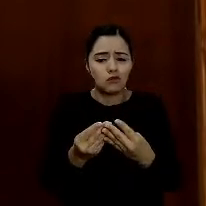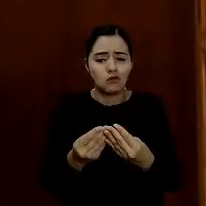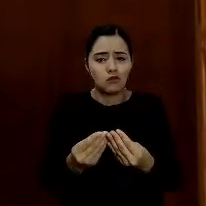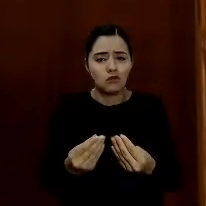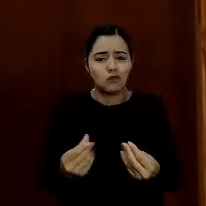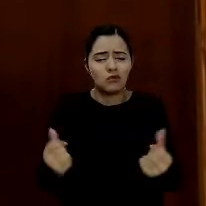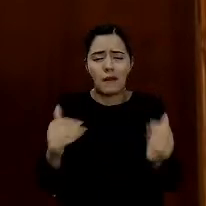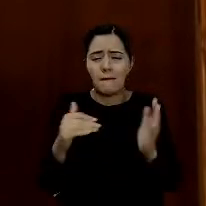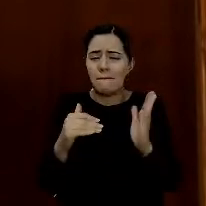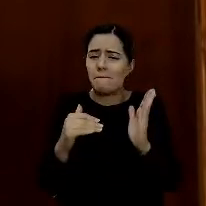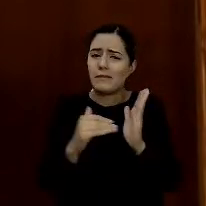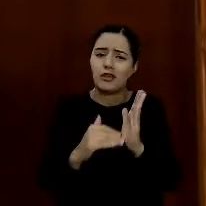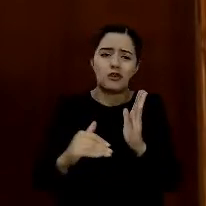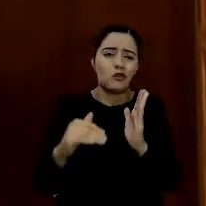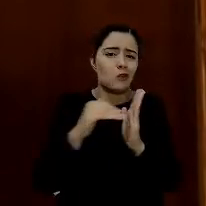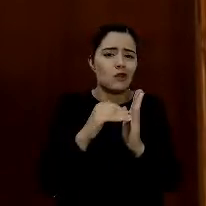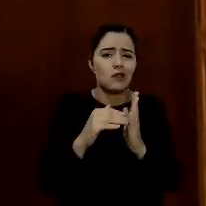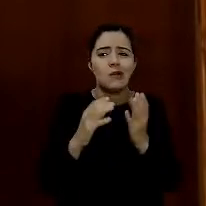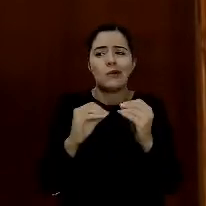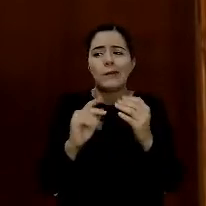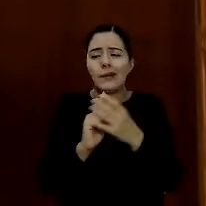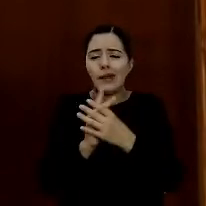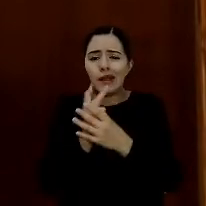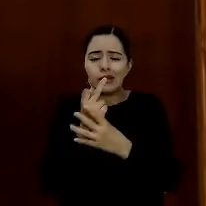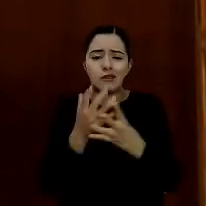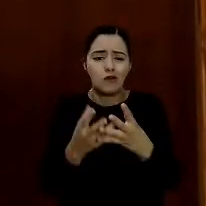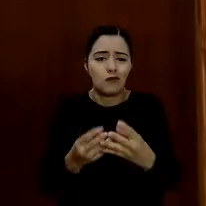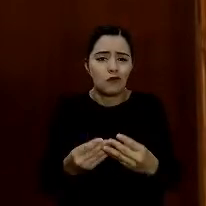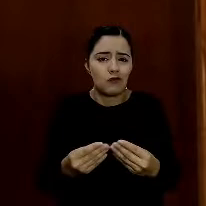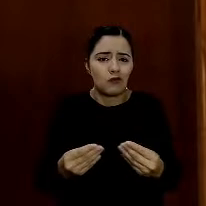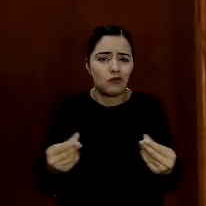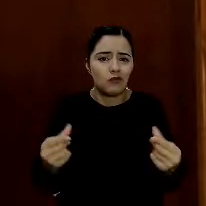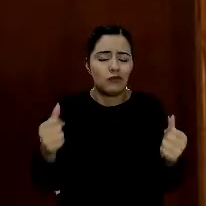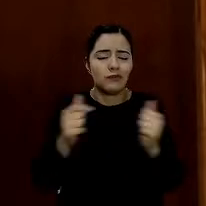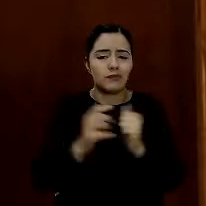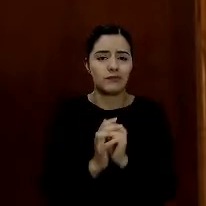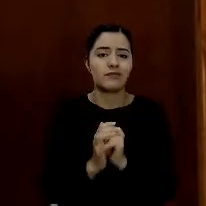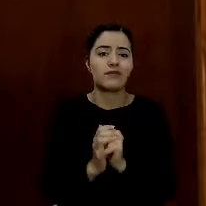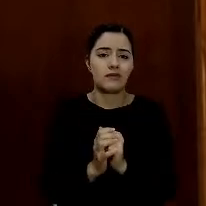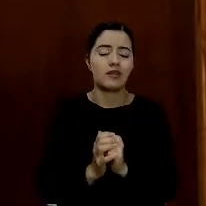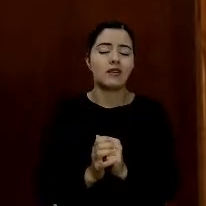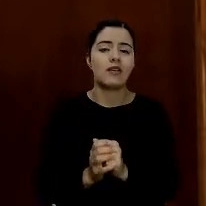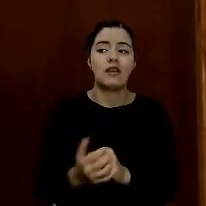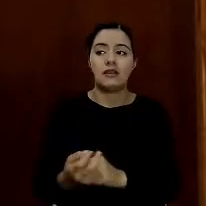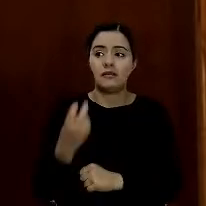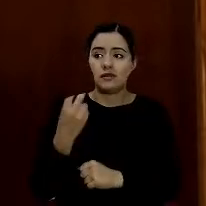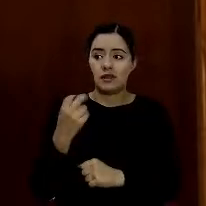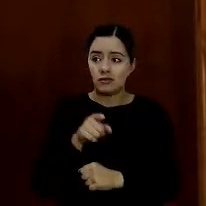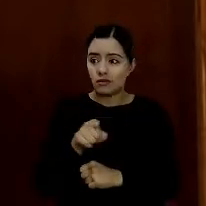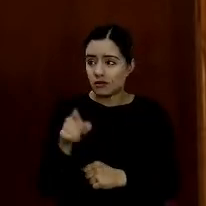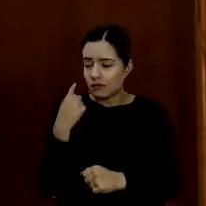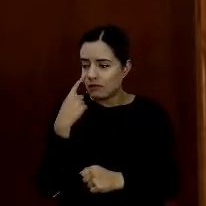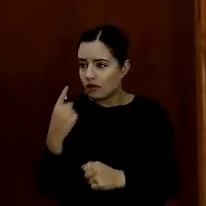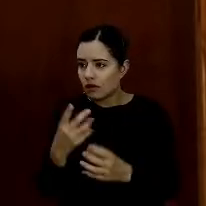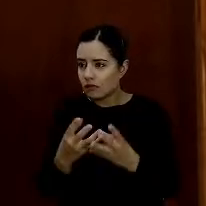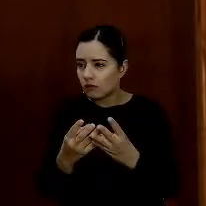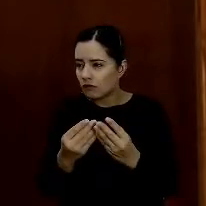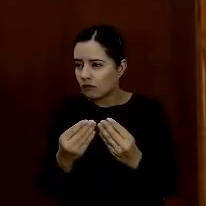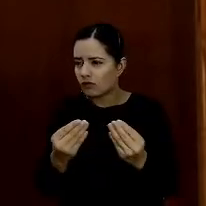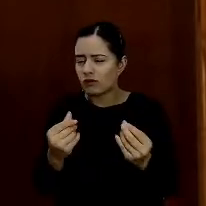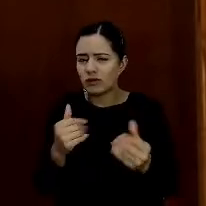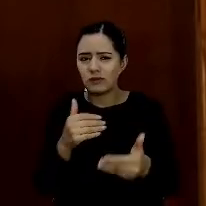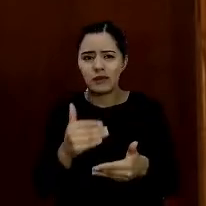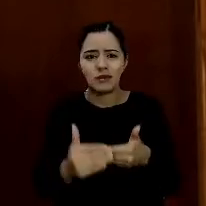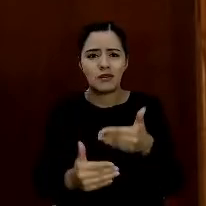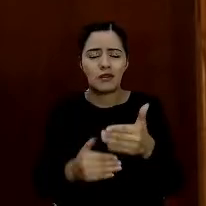los derechos de la naturaleza pone el dedo en la llaga al señalar a la naturaleza como